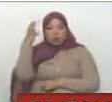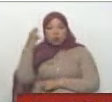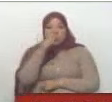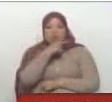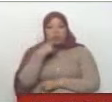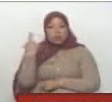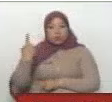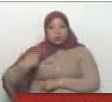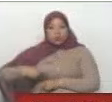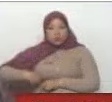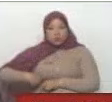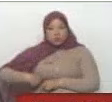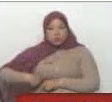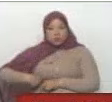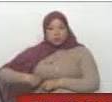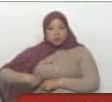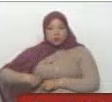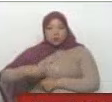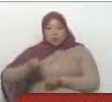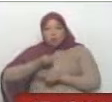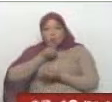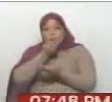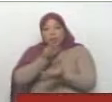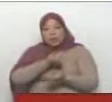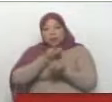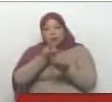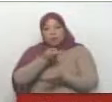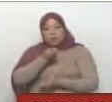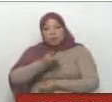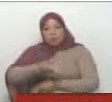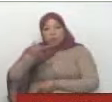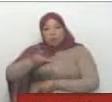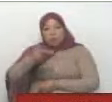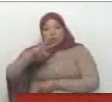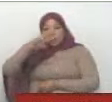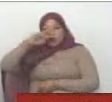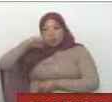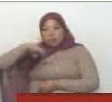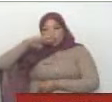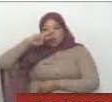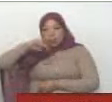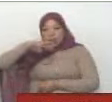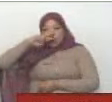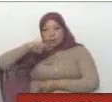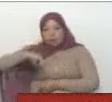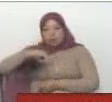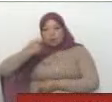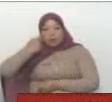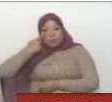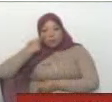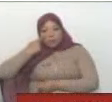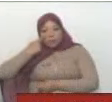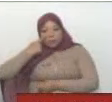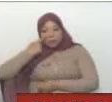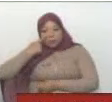Sergei Lavrov de Rusia. Nos trae un mensaje muy importante al presidente Putin. Estén pendientes.